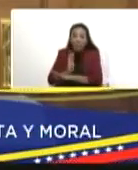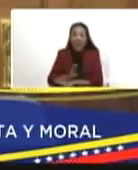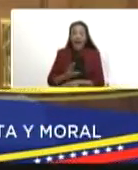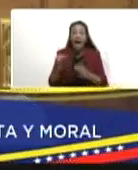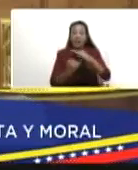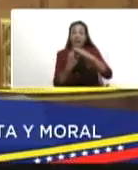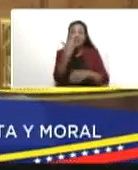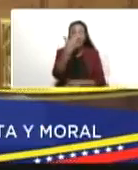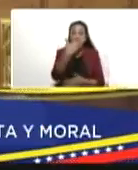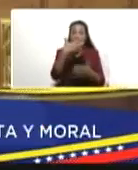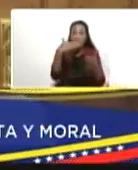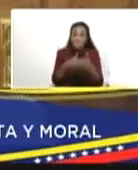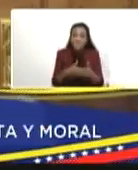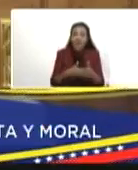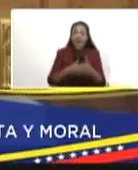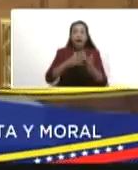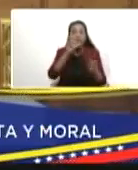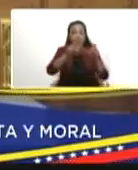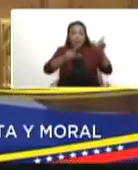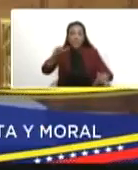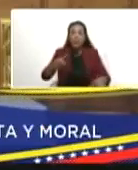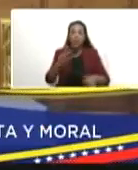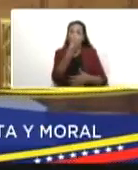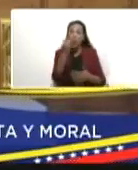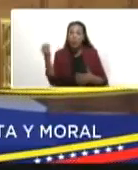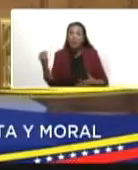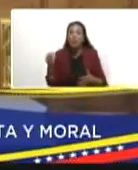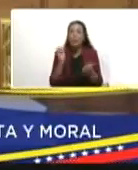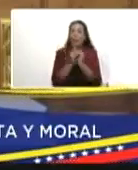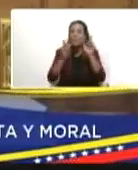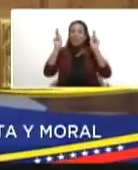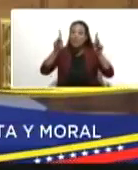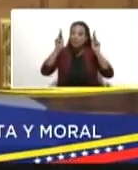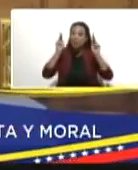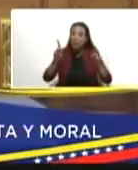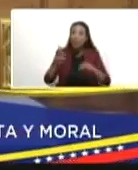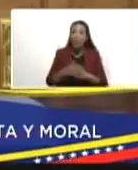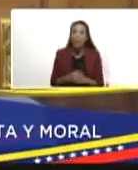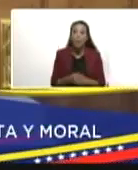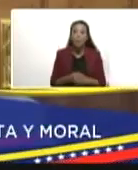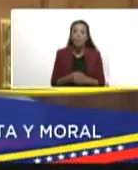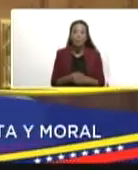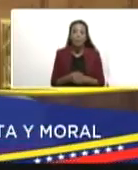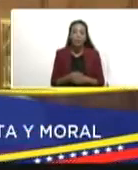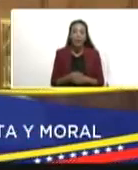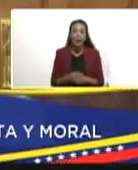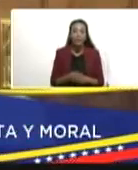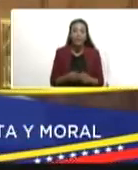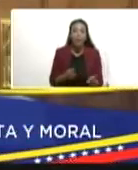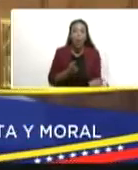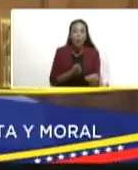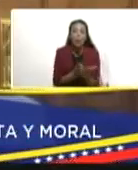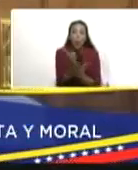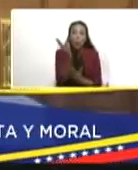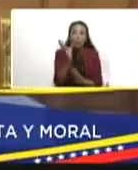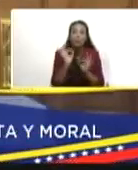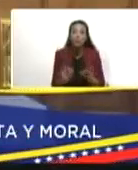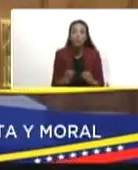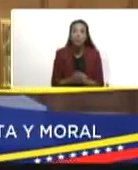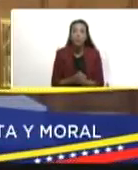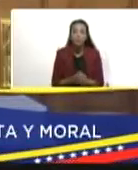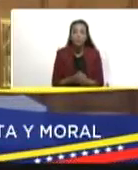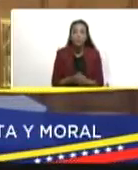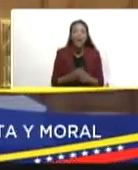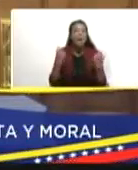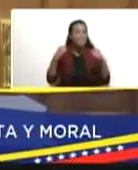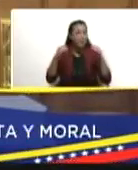a 3000 atletas y más de 400 entrenadores de la élite de la generación de hora y la